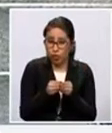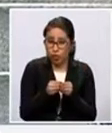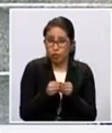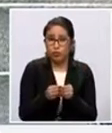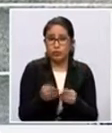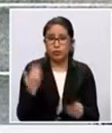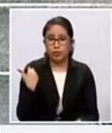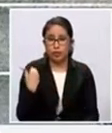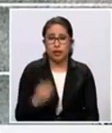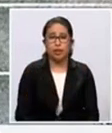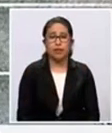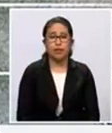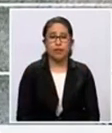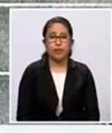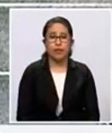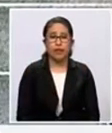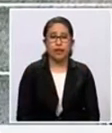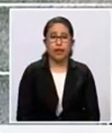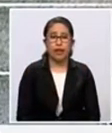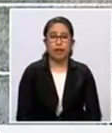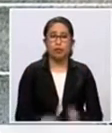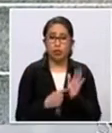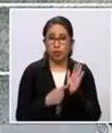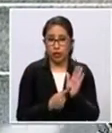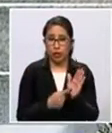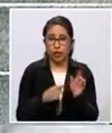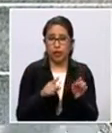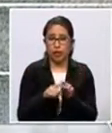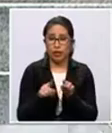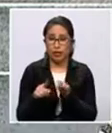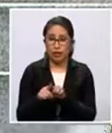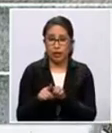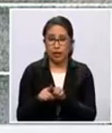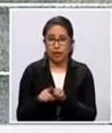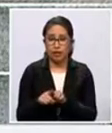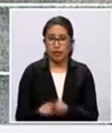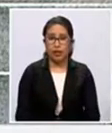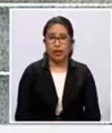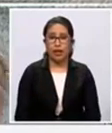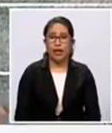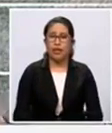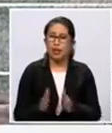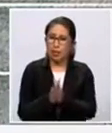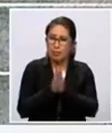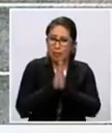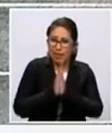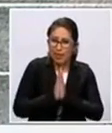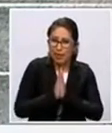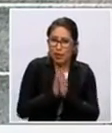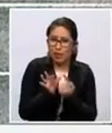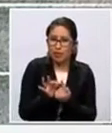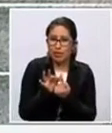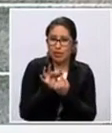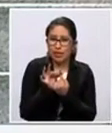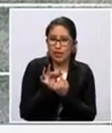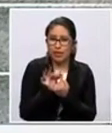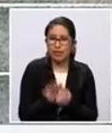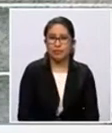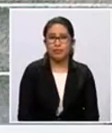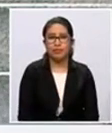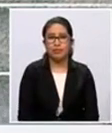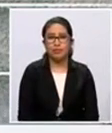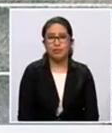Unidas, ha recibido también un pedido especial que se ha hecho también en la otra reunión de